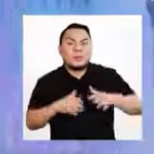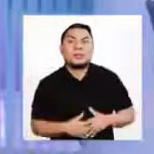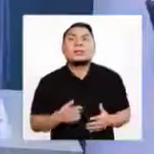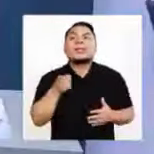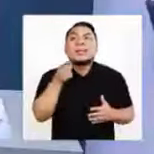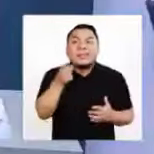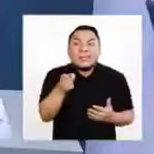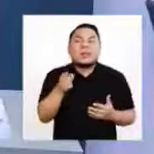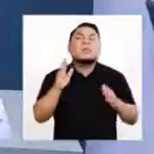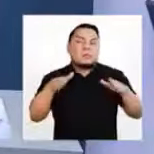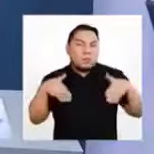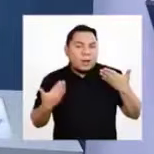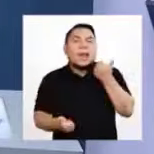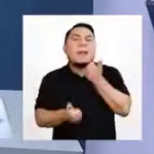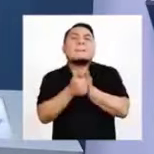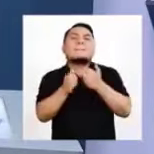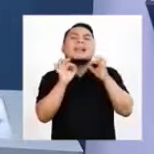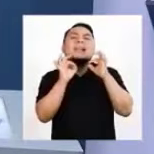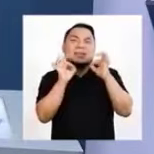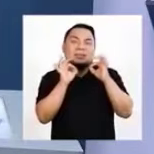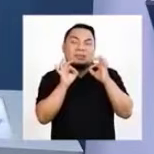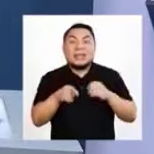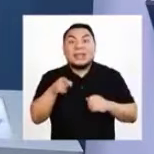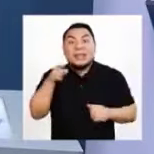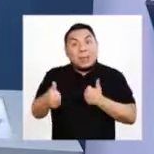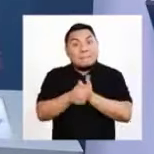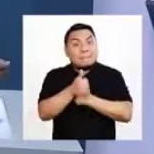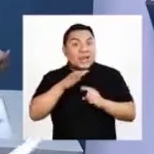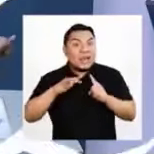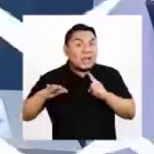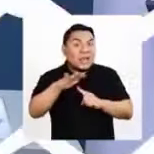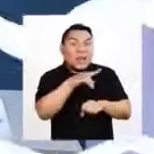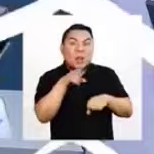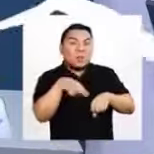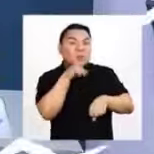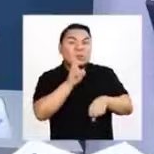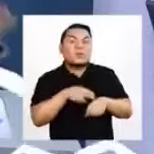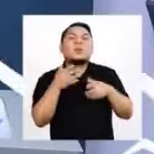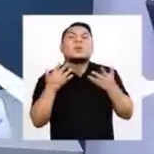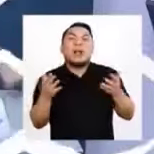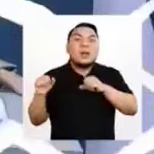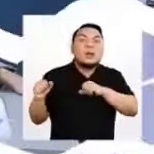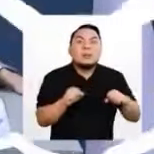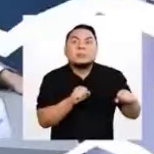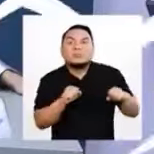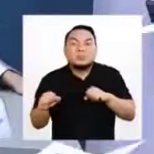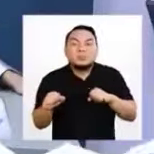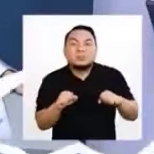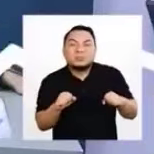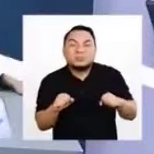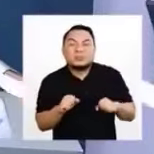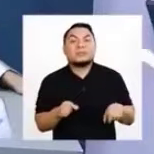intensidad. Algunos peligros naturales son los sismos,